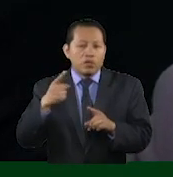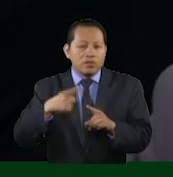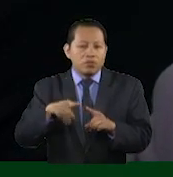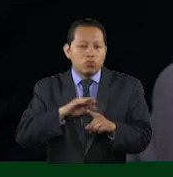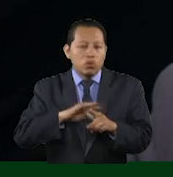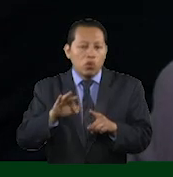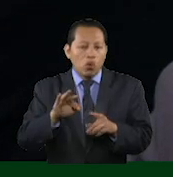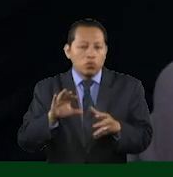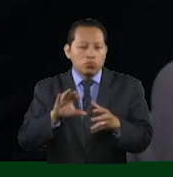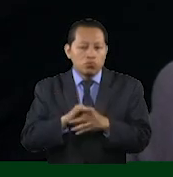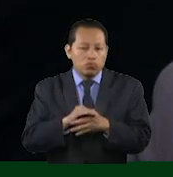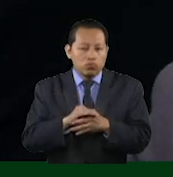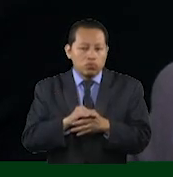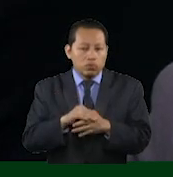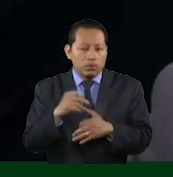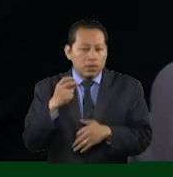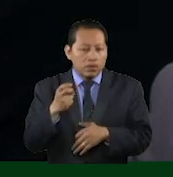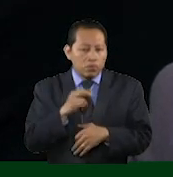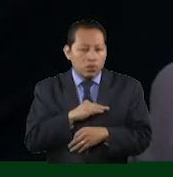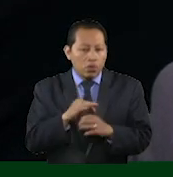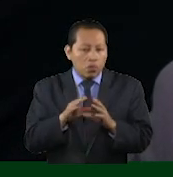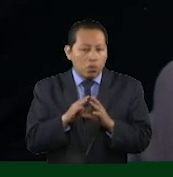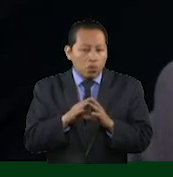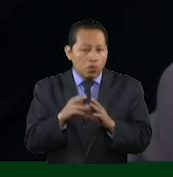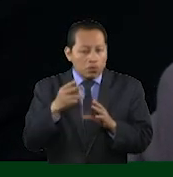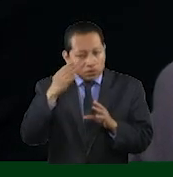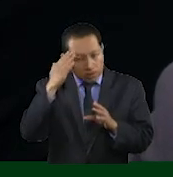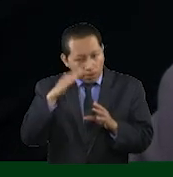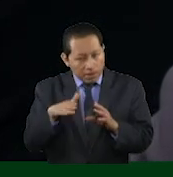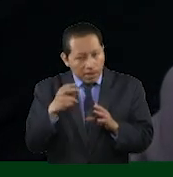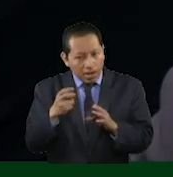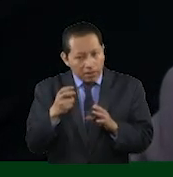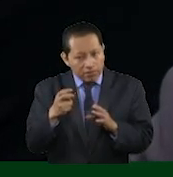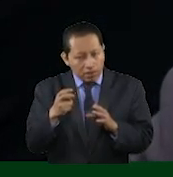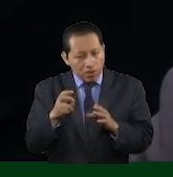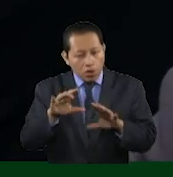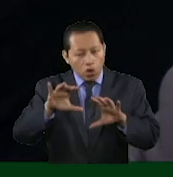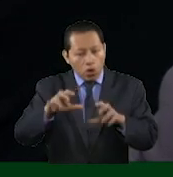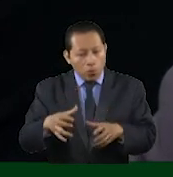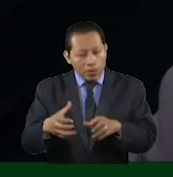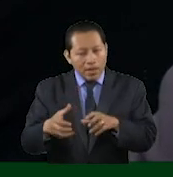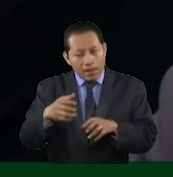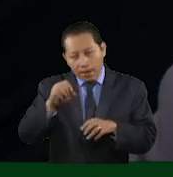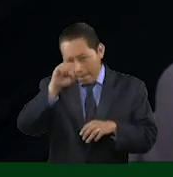lucha. Y cómo no saber que Tepetzalá es una comunidad minera,